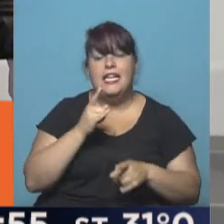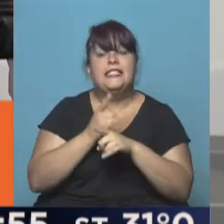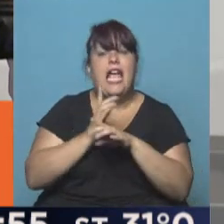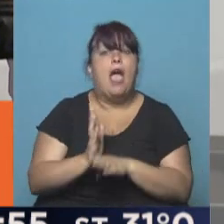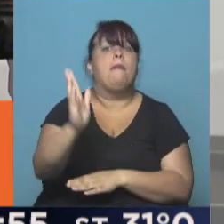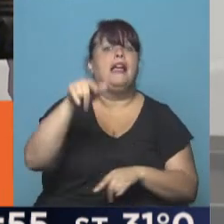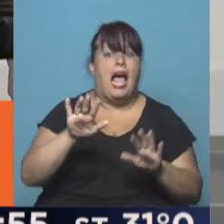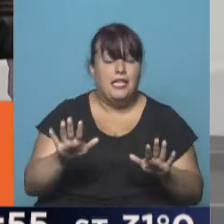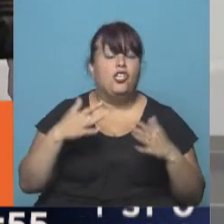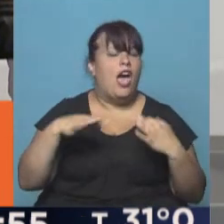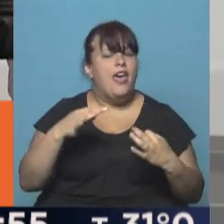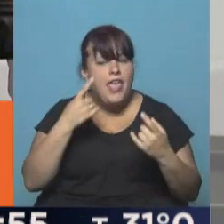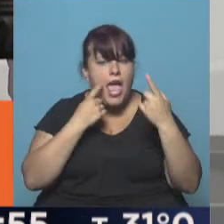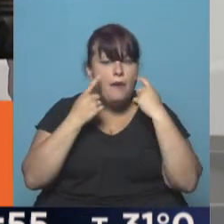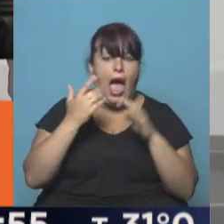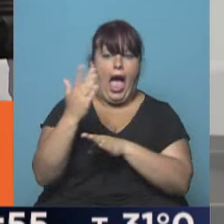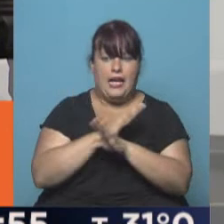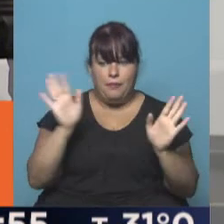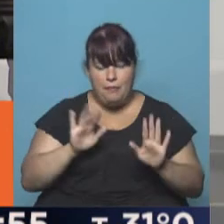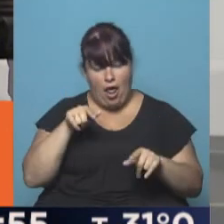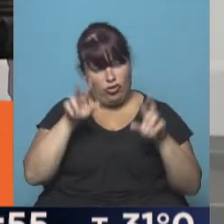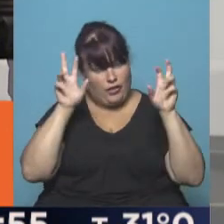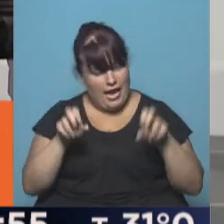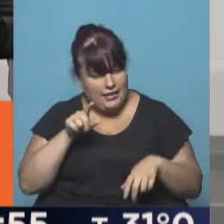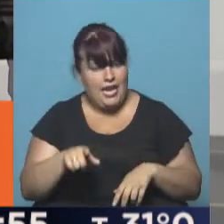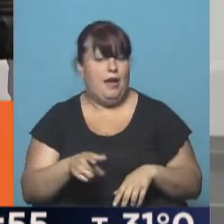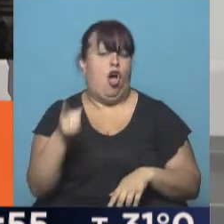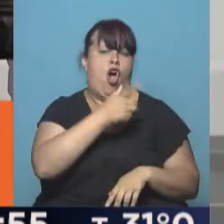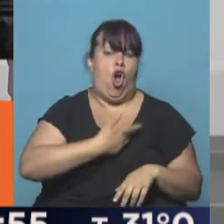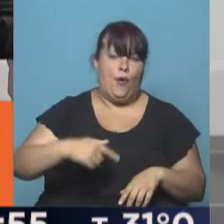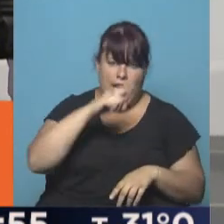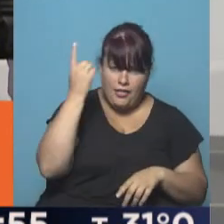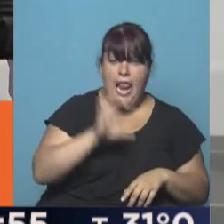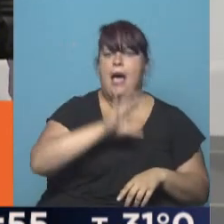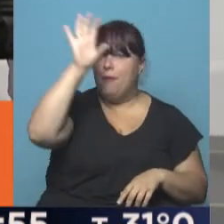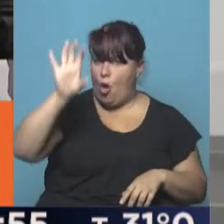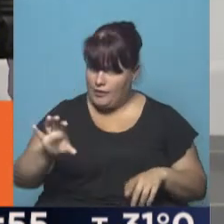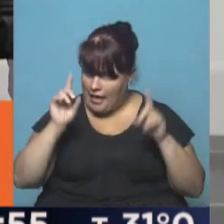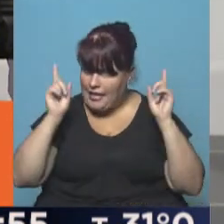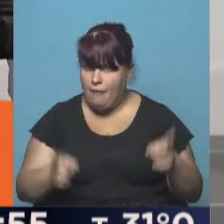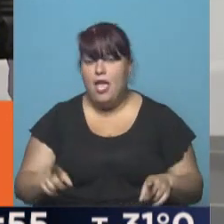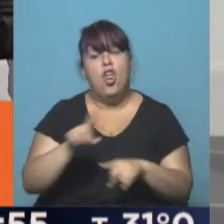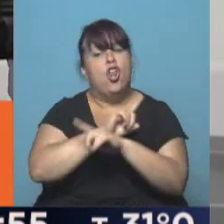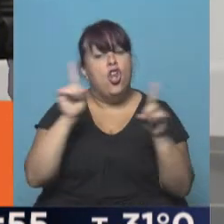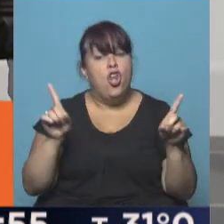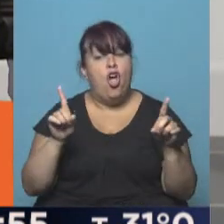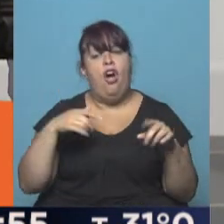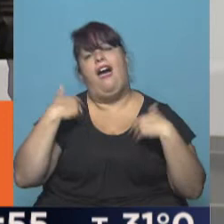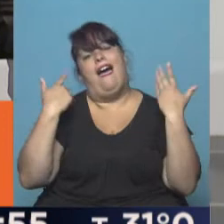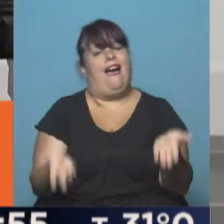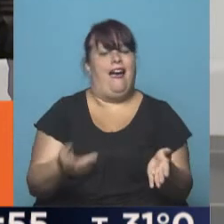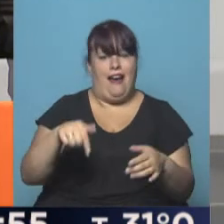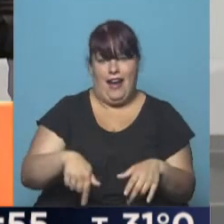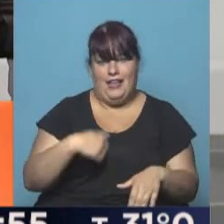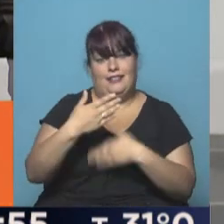siempre. Y por eso tenemos que ser previsibles también en este tema, tanto el Gobierno Nacional como las provincias, y no claudicar en